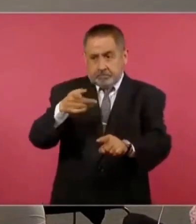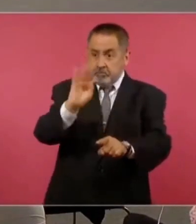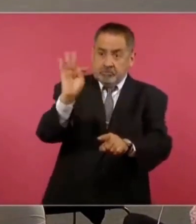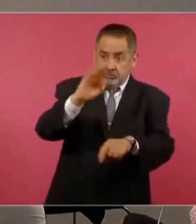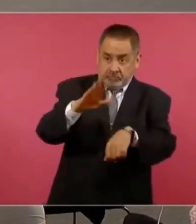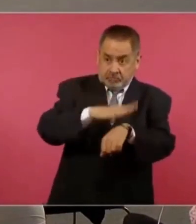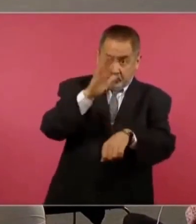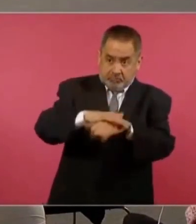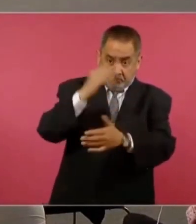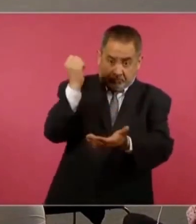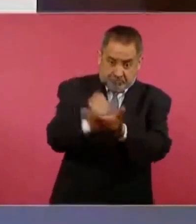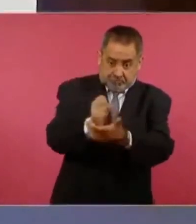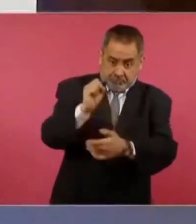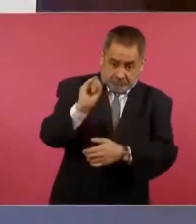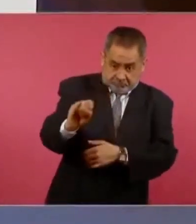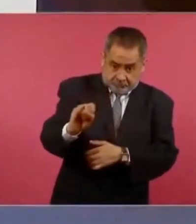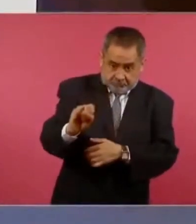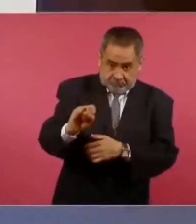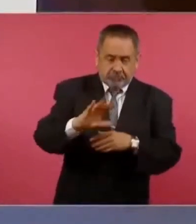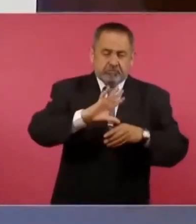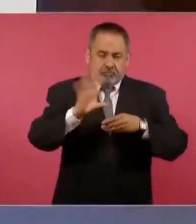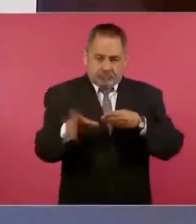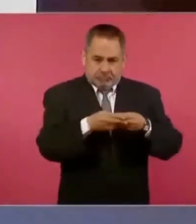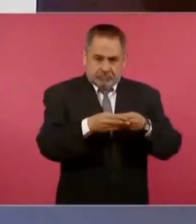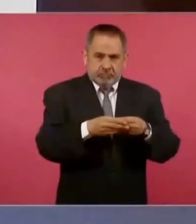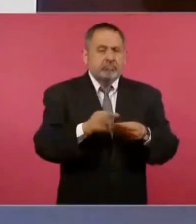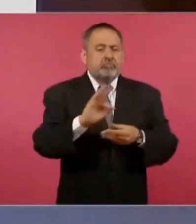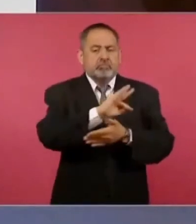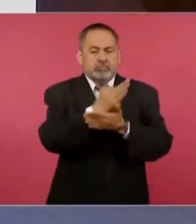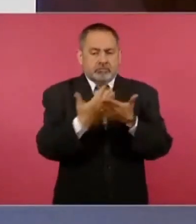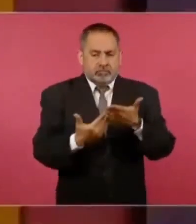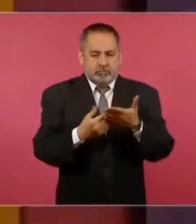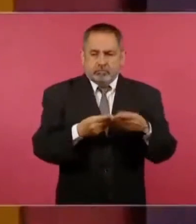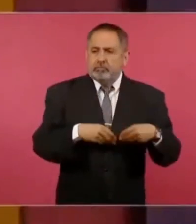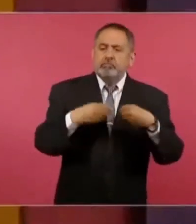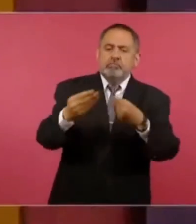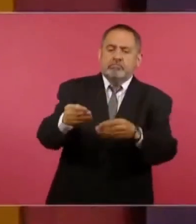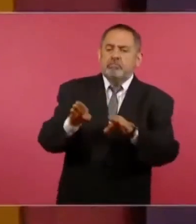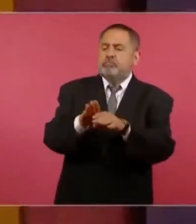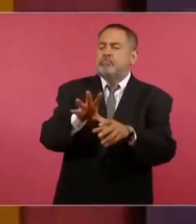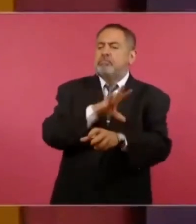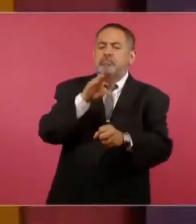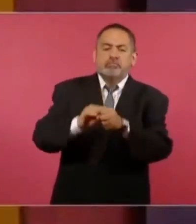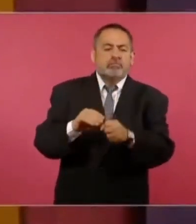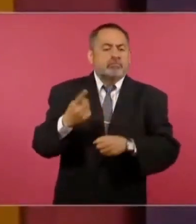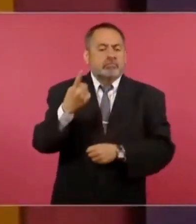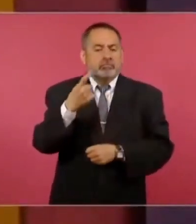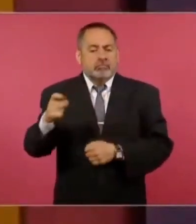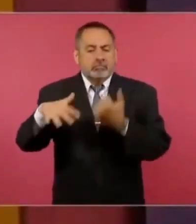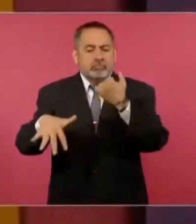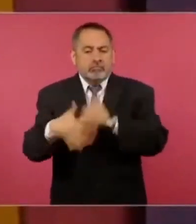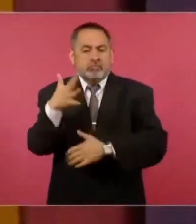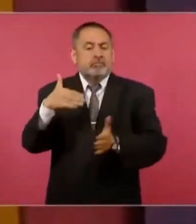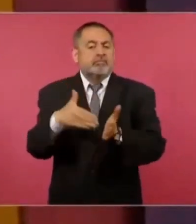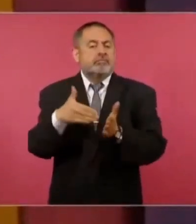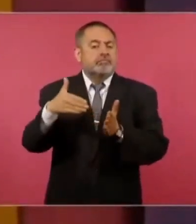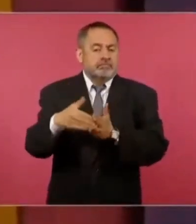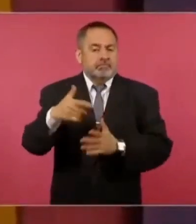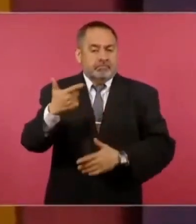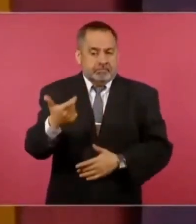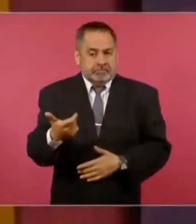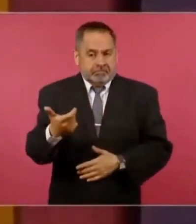aprobación se adjunta también la factura por el importe de 115 millones